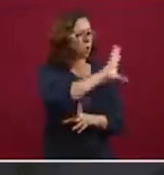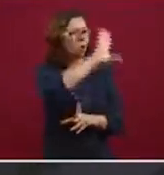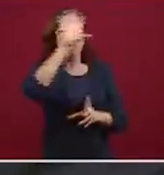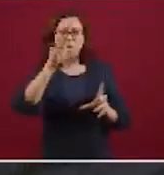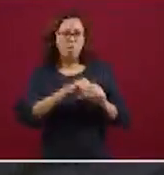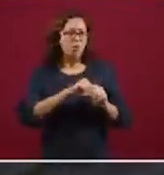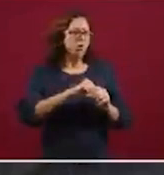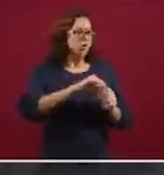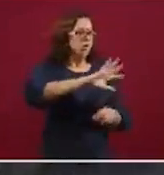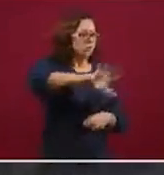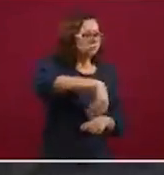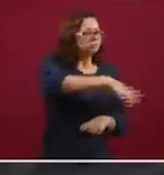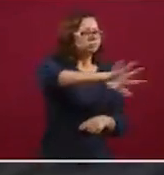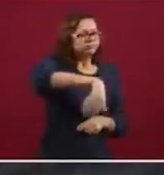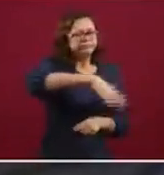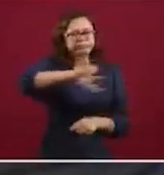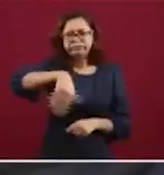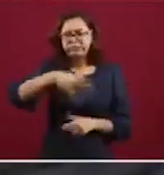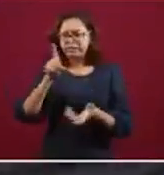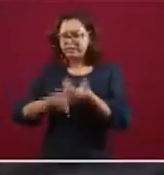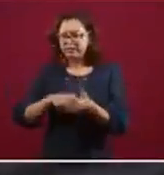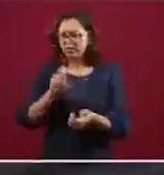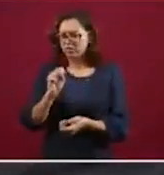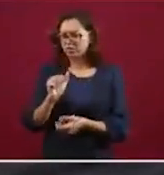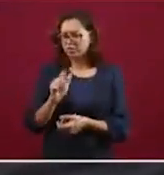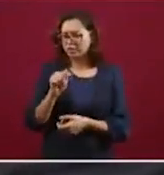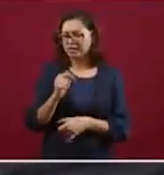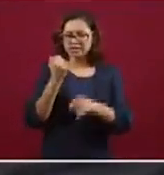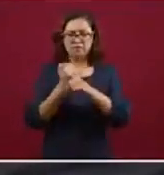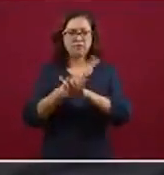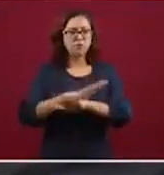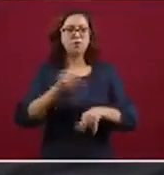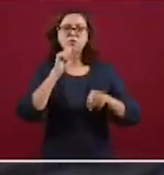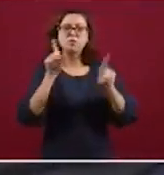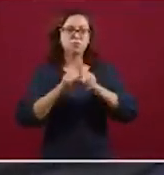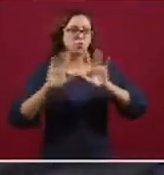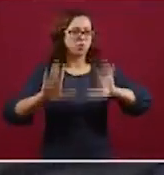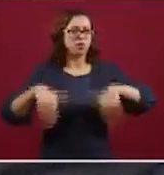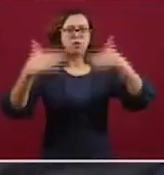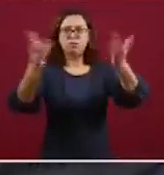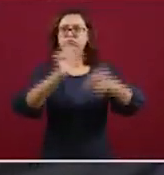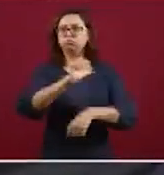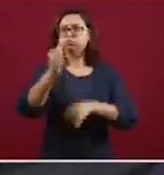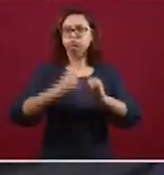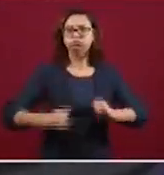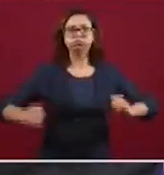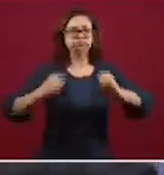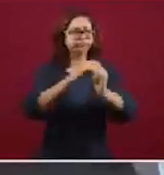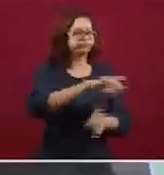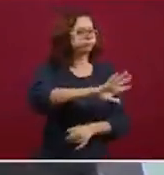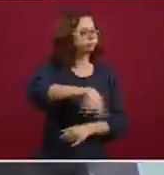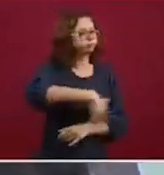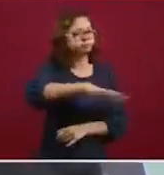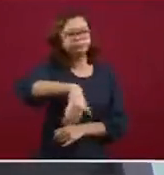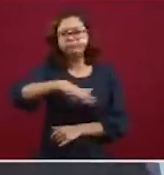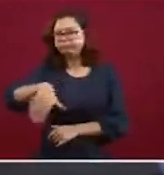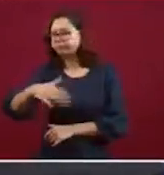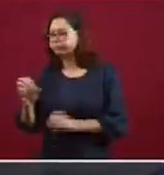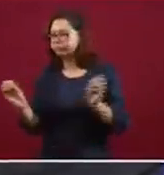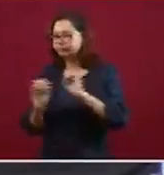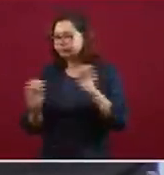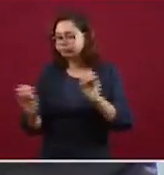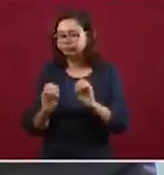toda la información con la que cuenta el SAT y demás fuentes externas de bienes, después se envía a Buró de